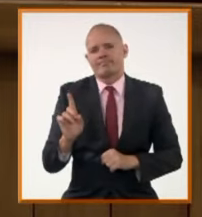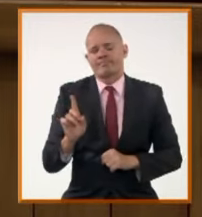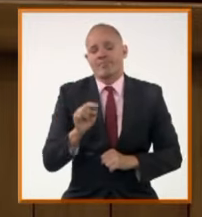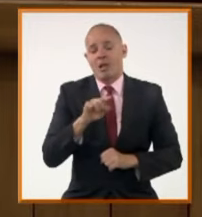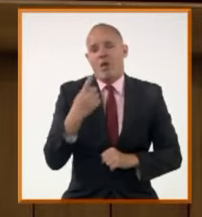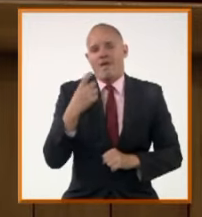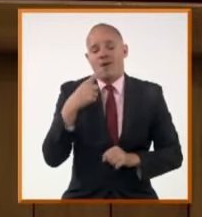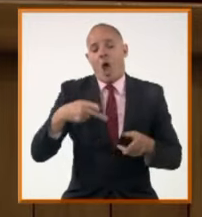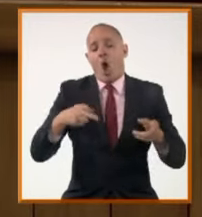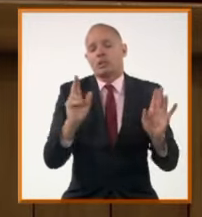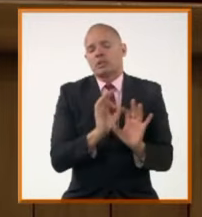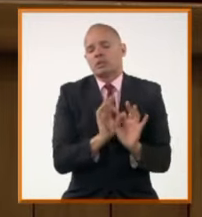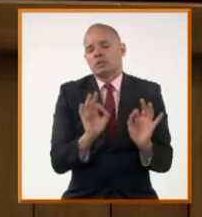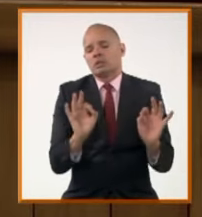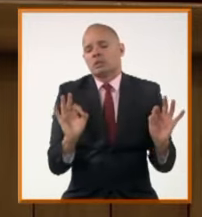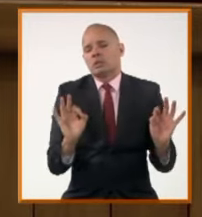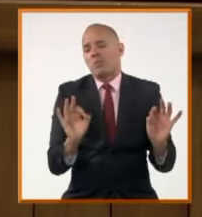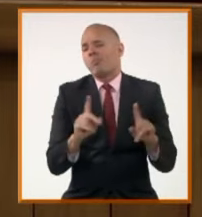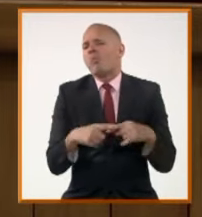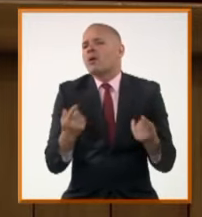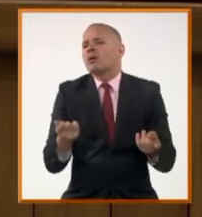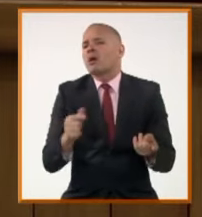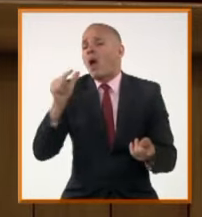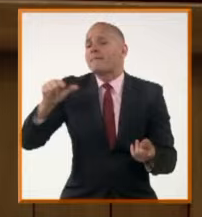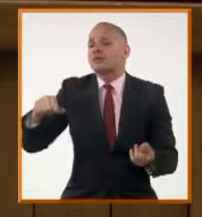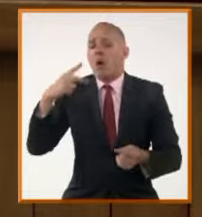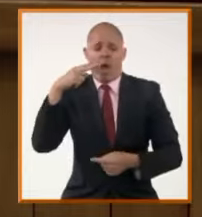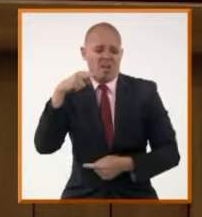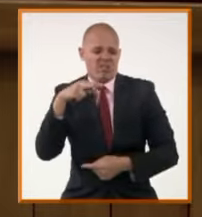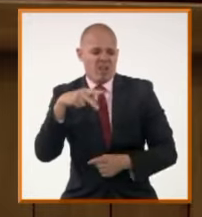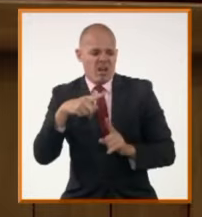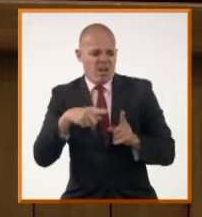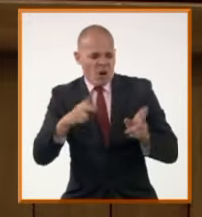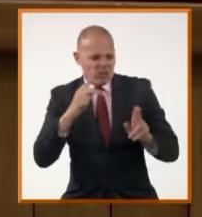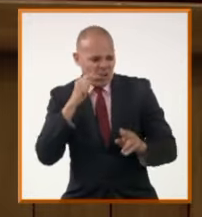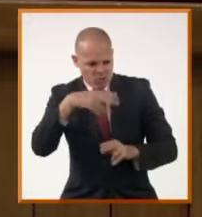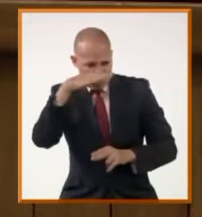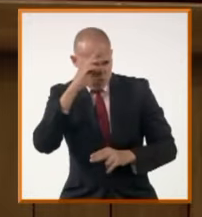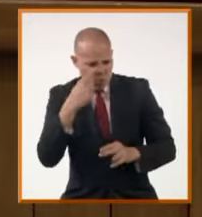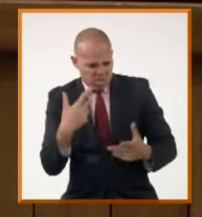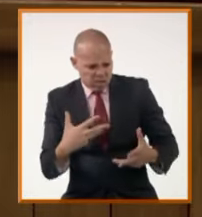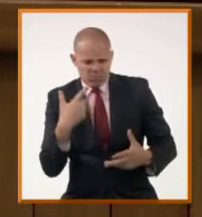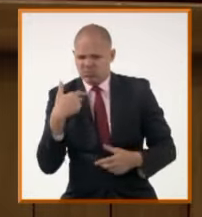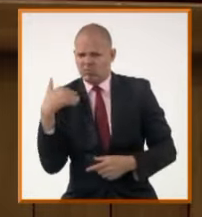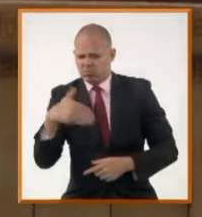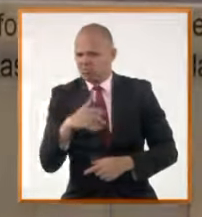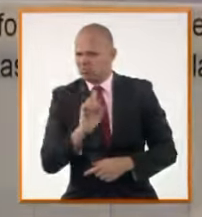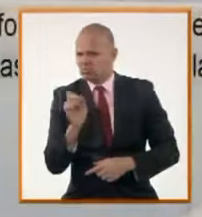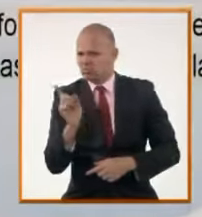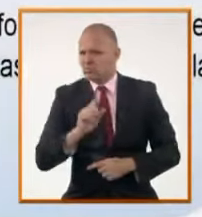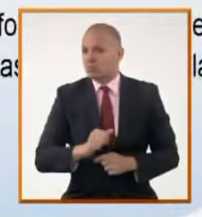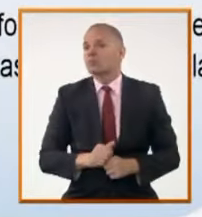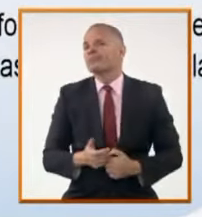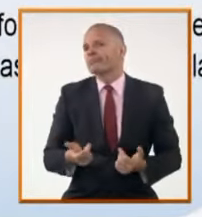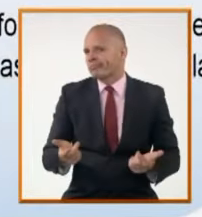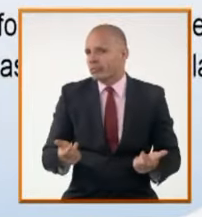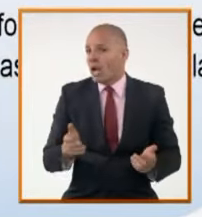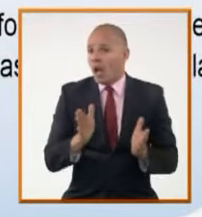necesaria para poder continuar avanzando. Explotar todas las potencialidades que son muy